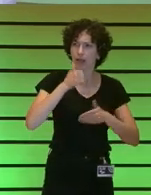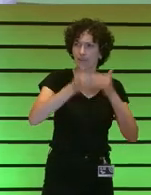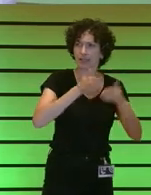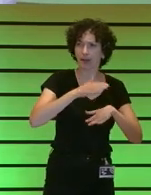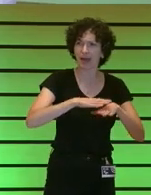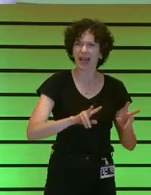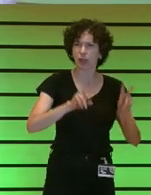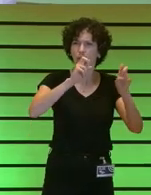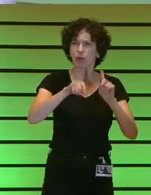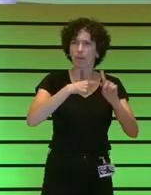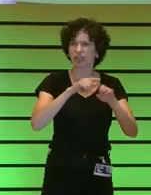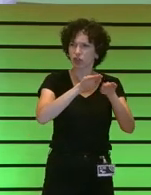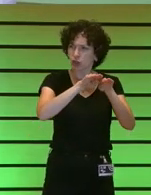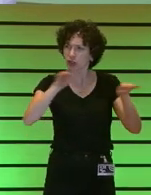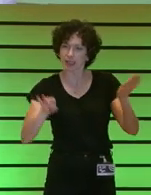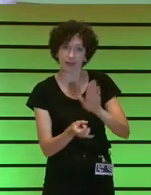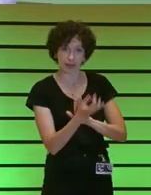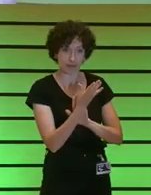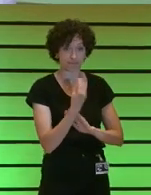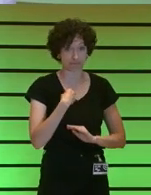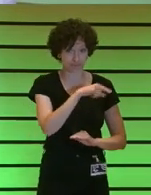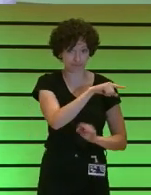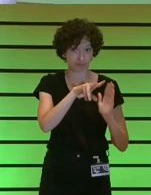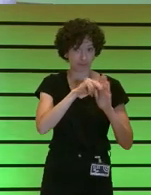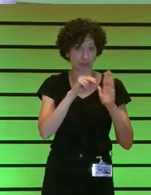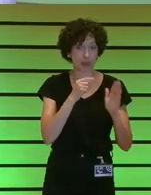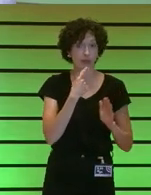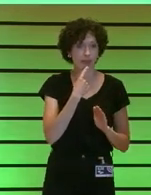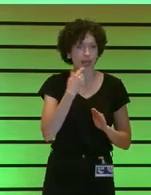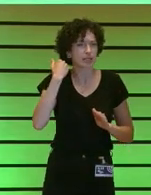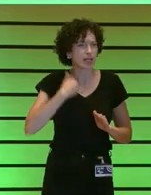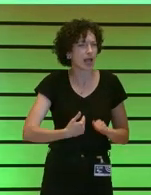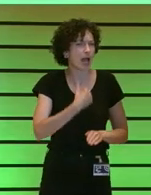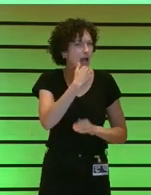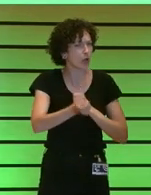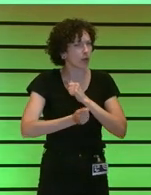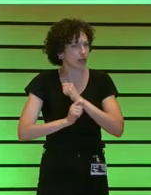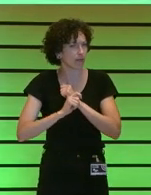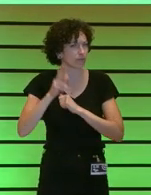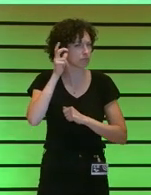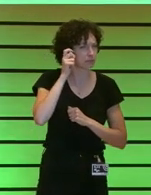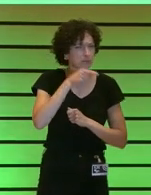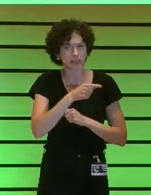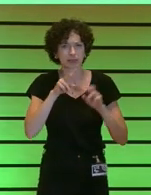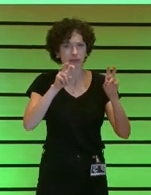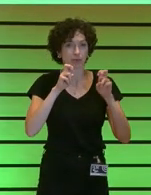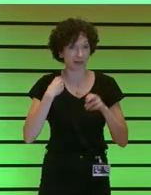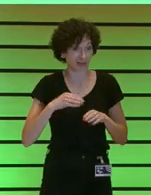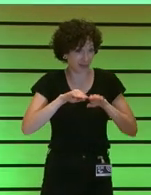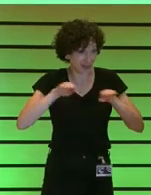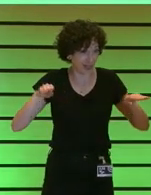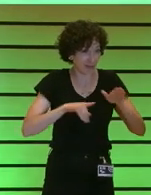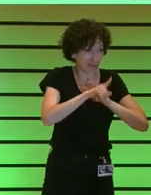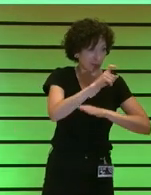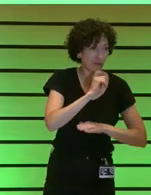de sostenibilidad como decía antes en el vídeo ya hemos escuchado algunas claves sobre cómo avanzar en sostenibilidad